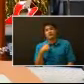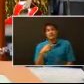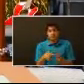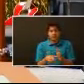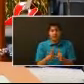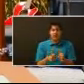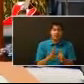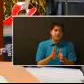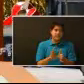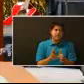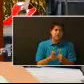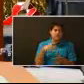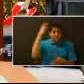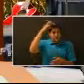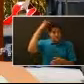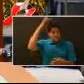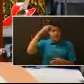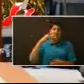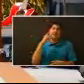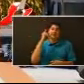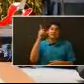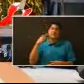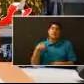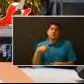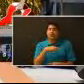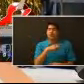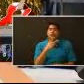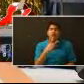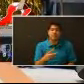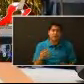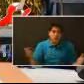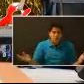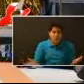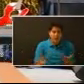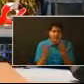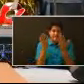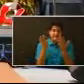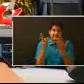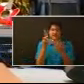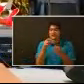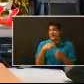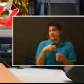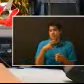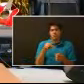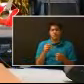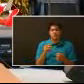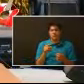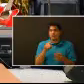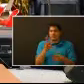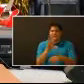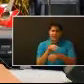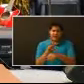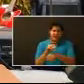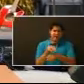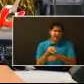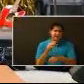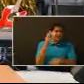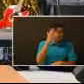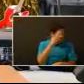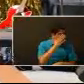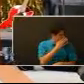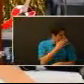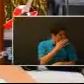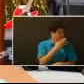las profecías. El Señor nos dijo, levántate, no te dejaré avergonzado. ¿Avergonzado delante de